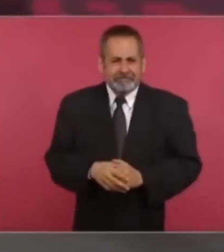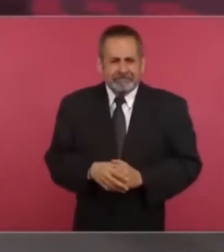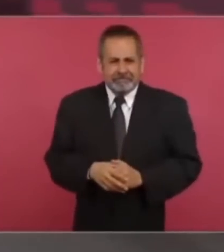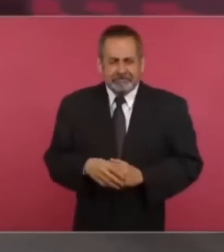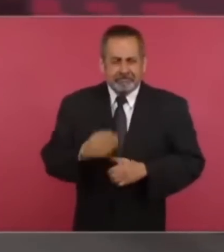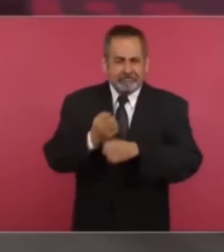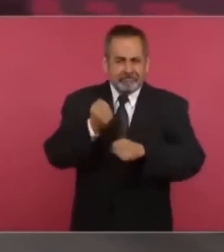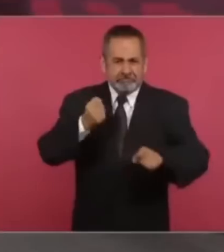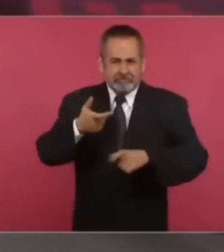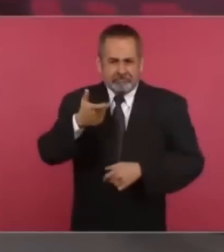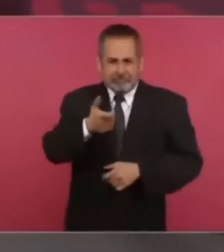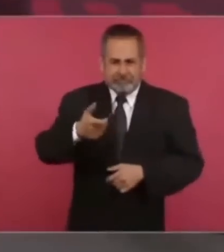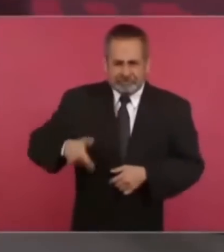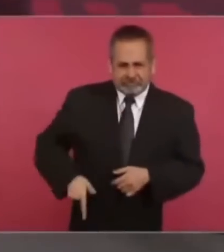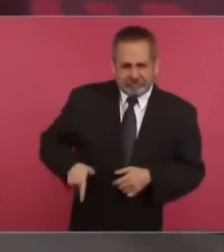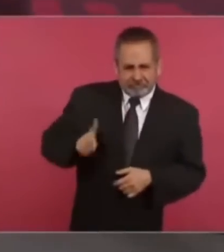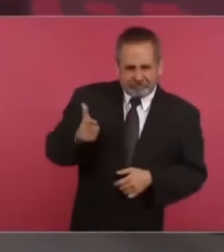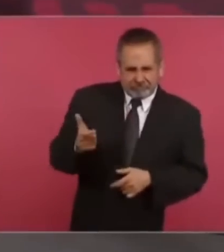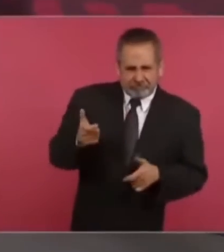armas y de,